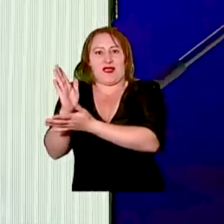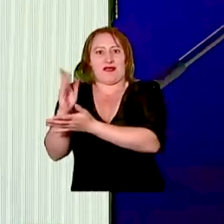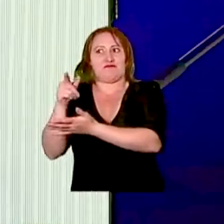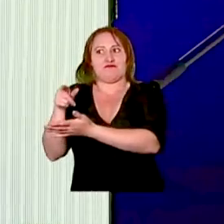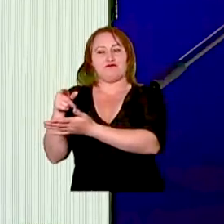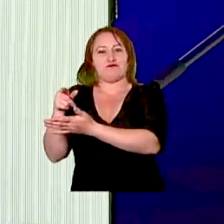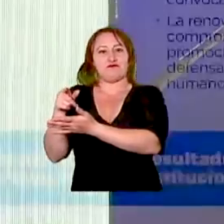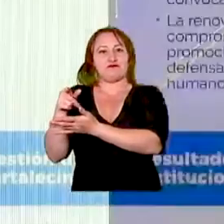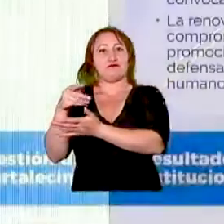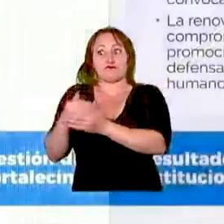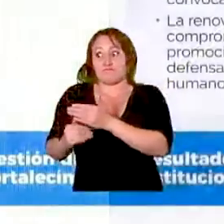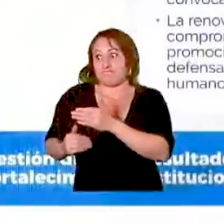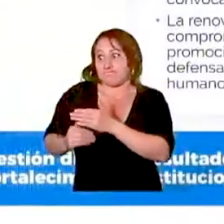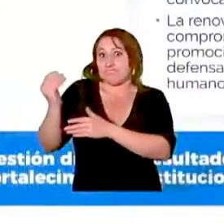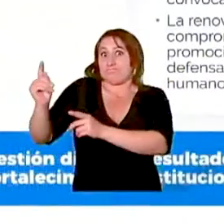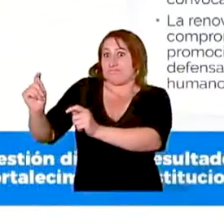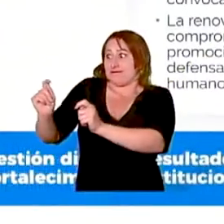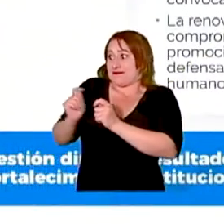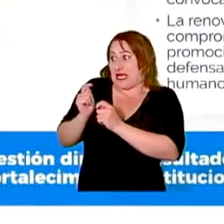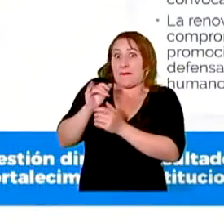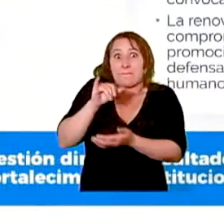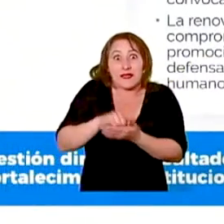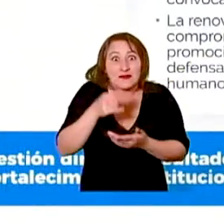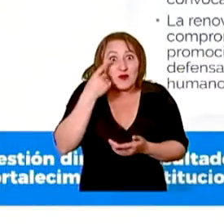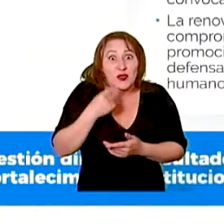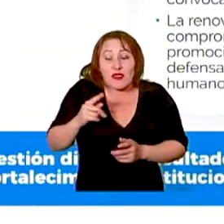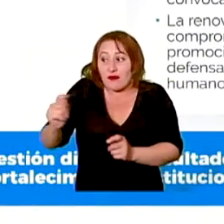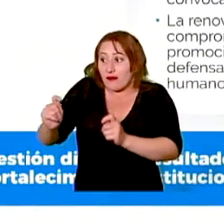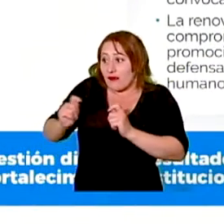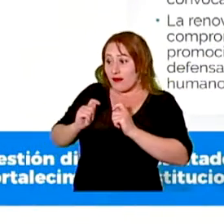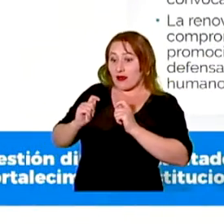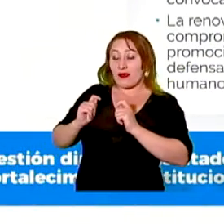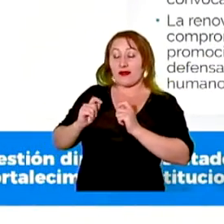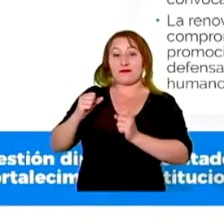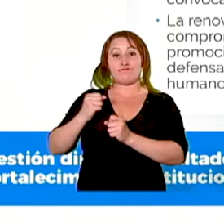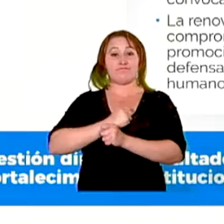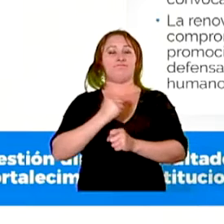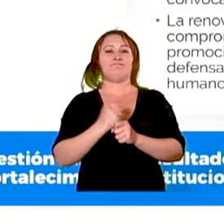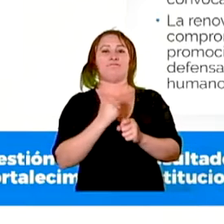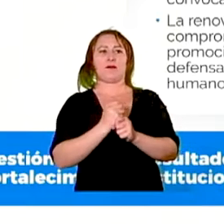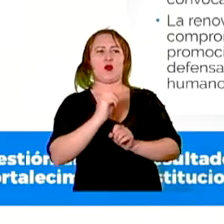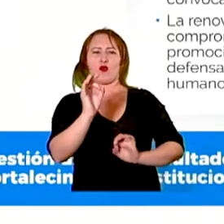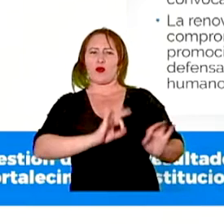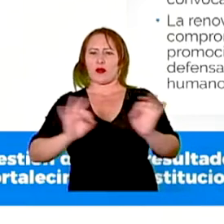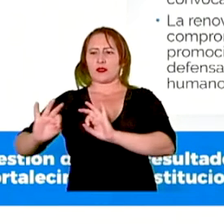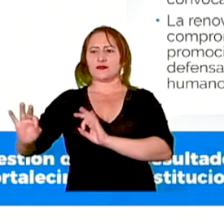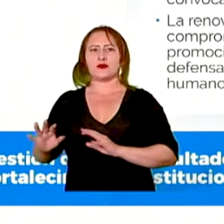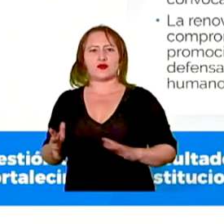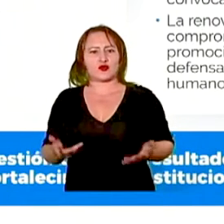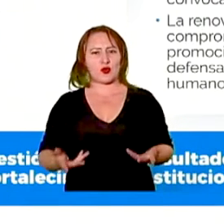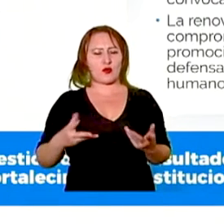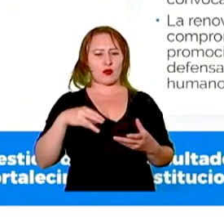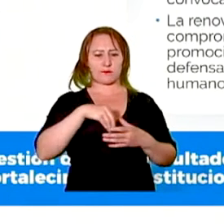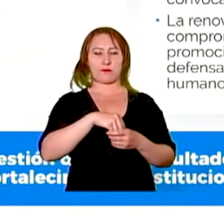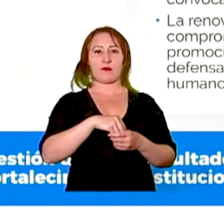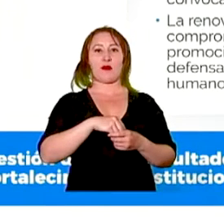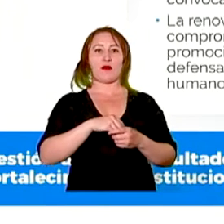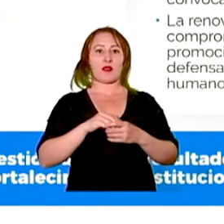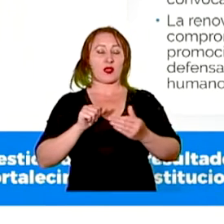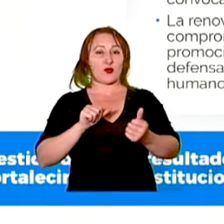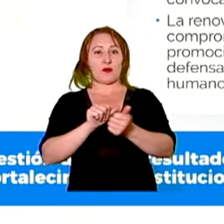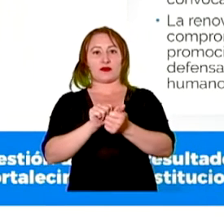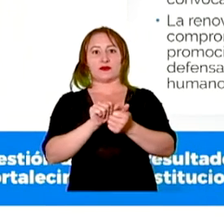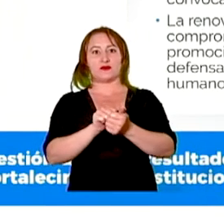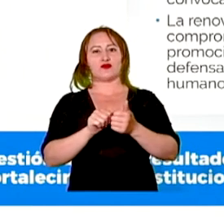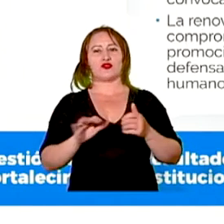que, inicialmente posesionada, el mismo día de la posesión, trabajar para organizarnos internamente y acompañar